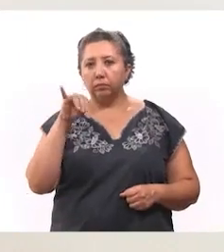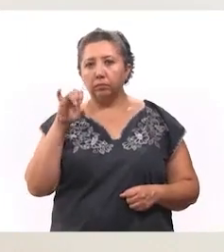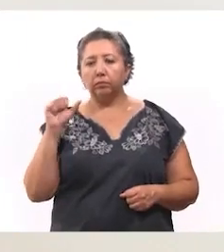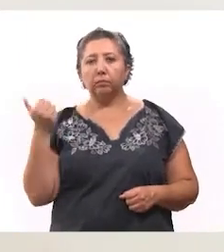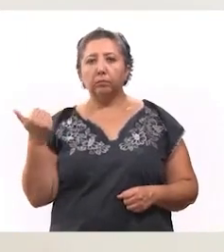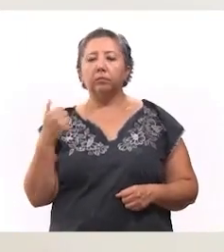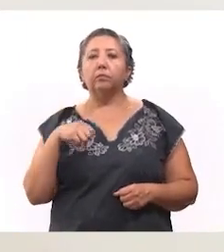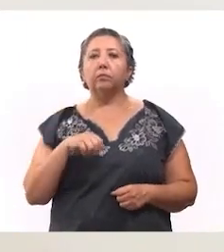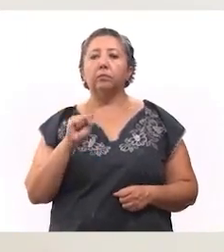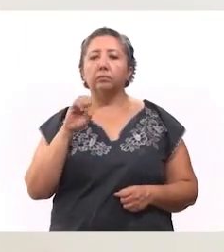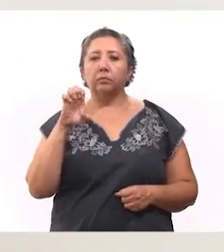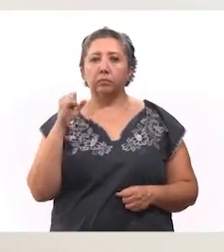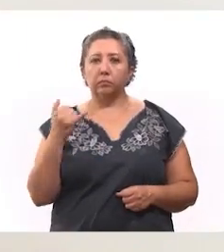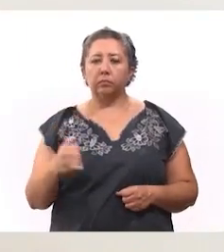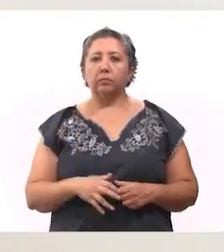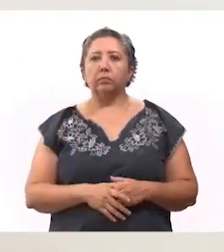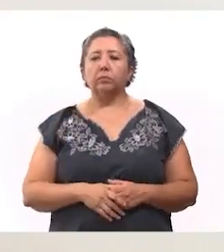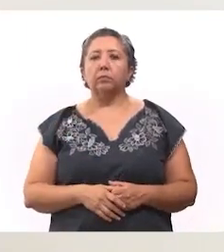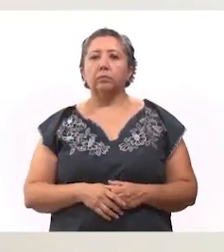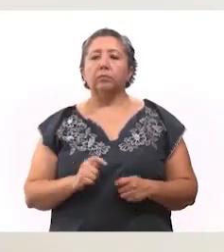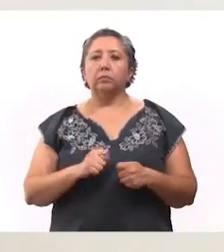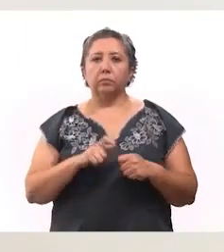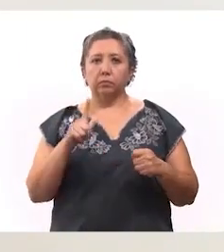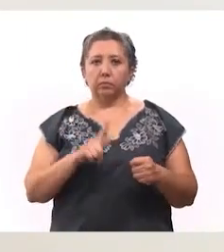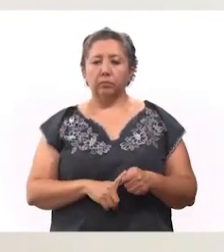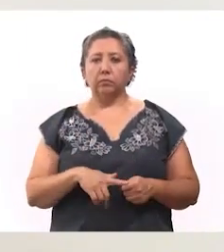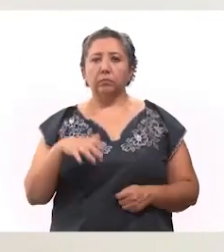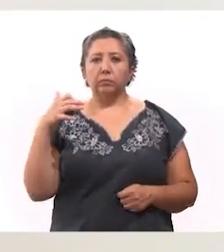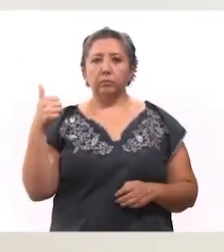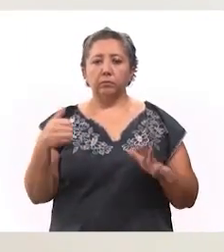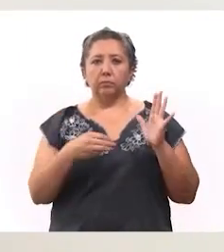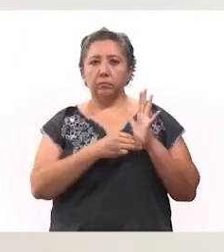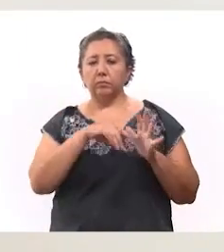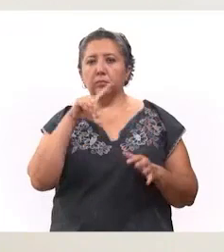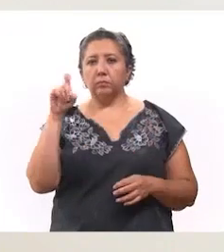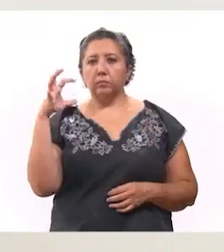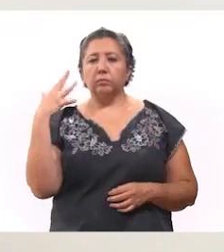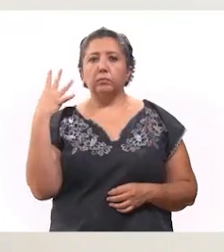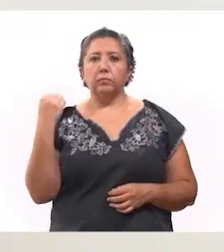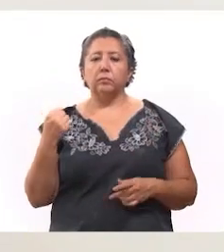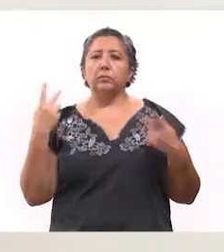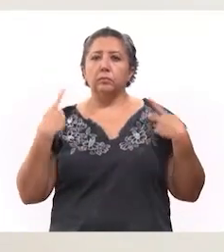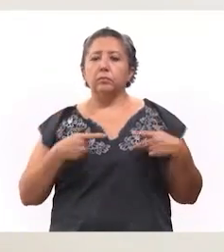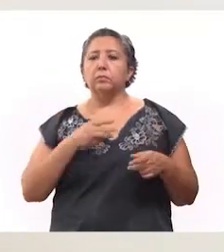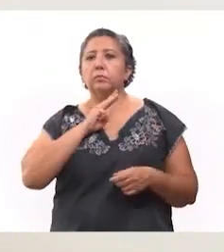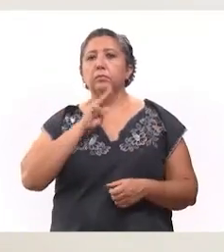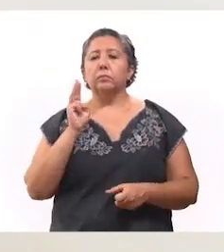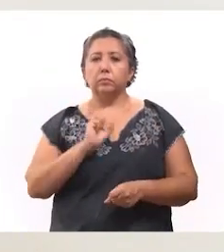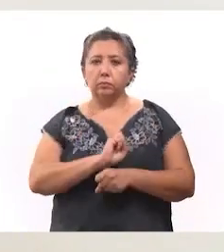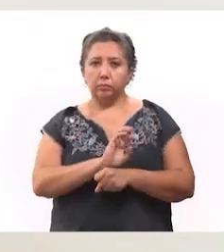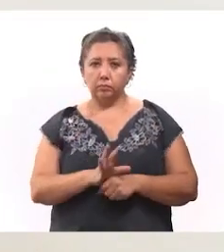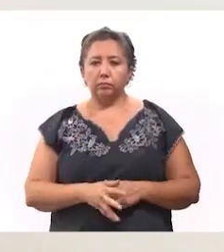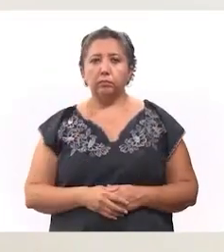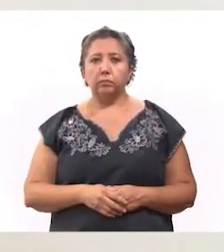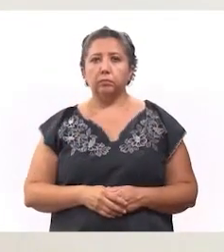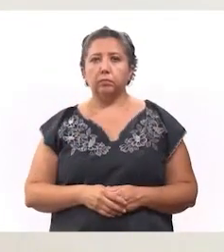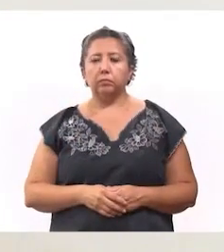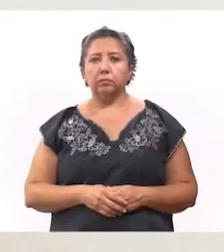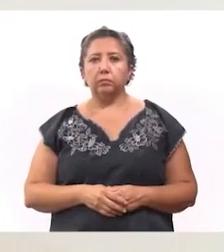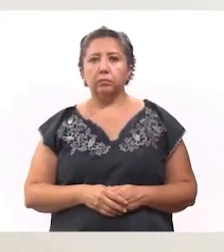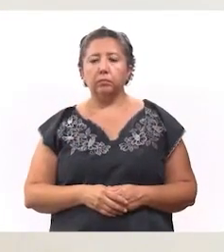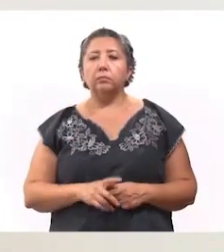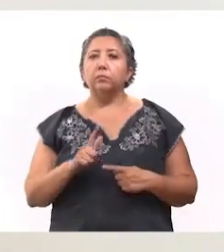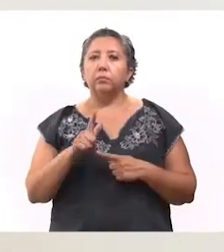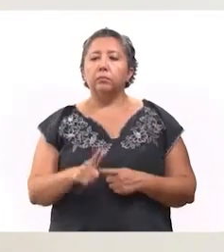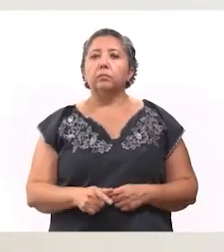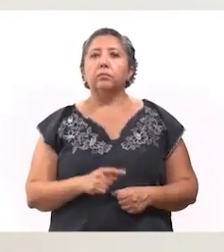Valladolid y 1 en Sellé. En total, son 6.159 las personas fallecidas a causa del coronavirus.